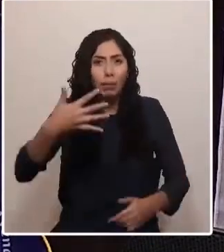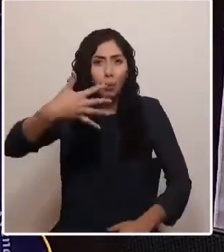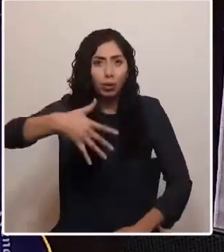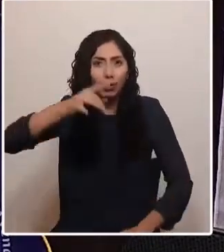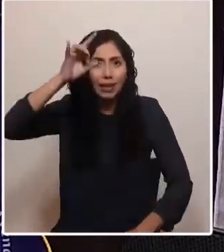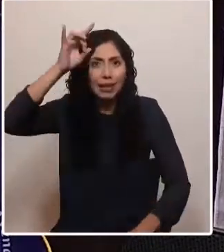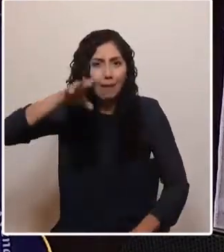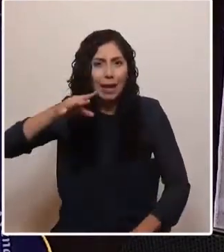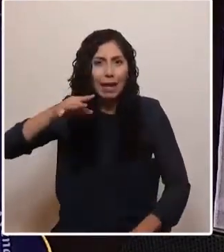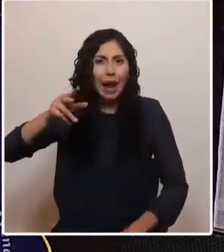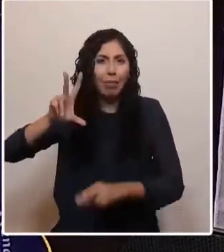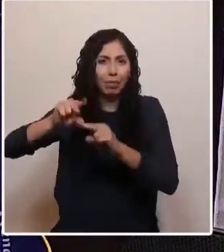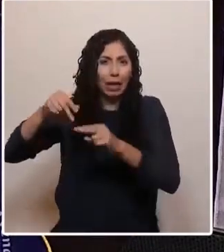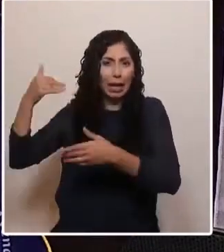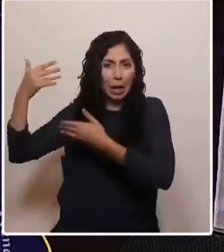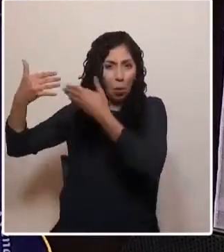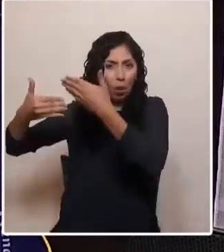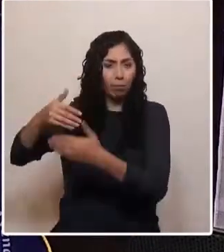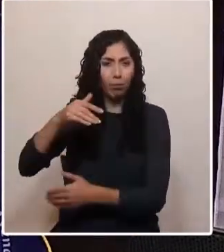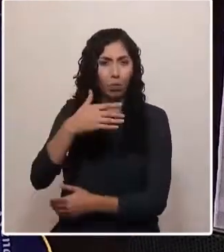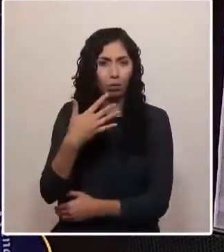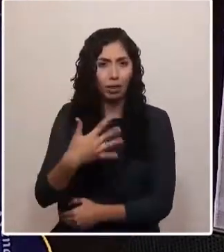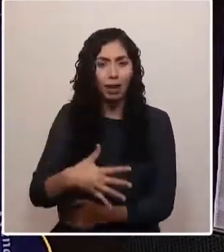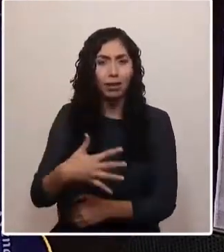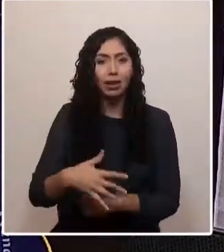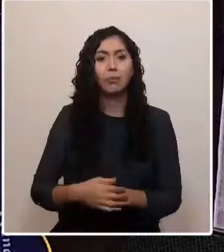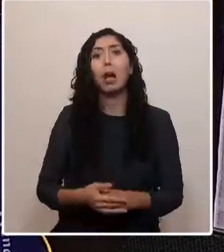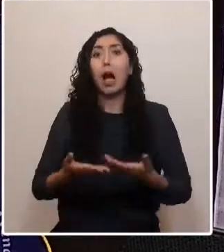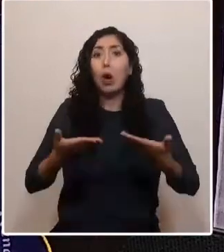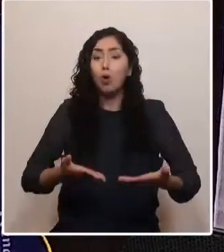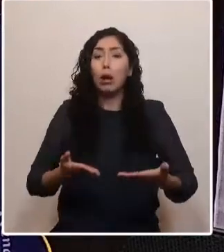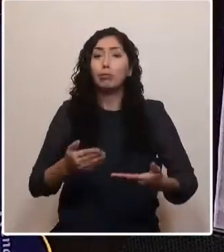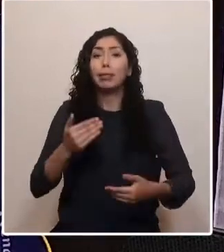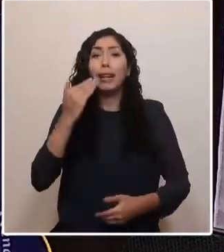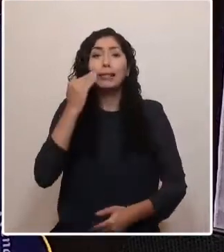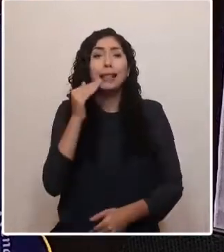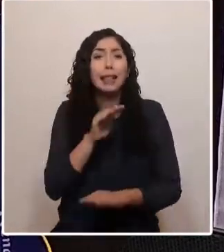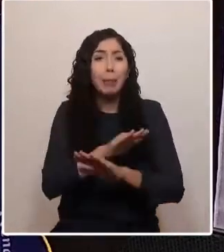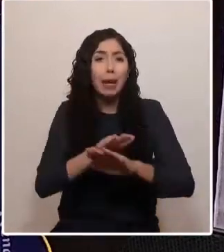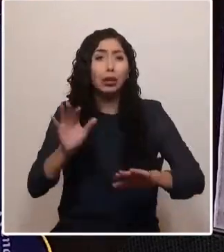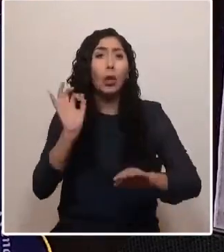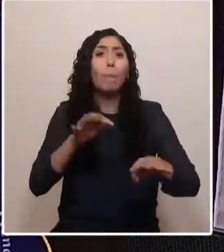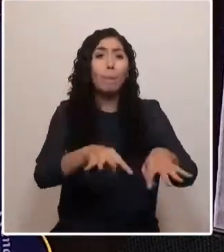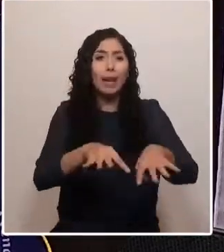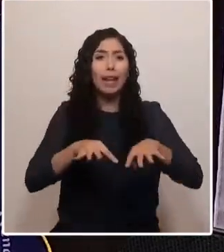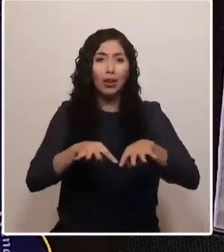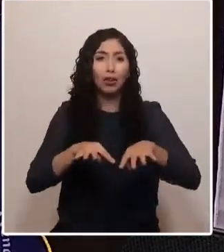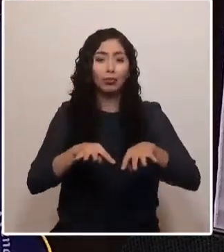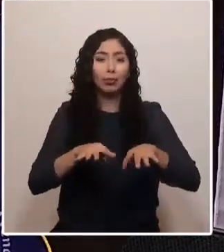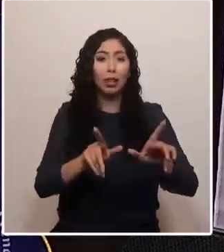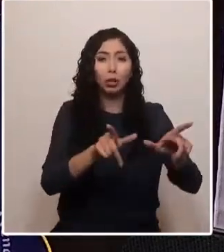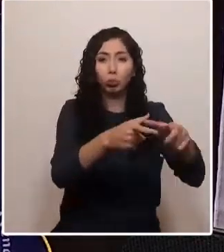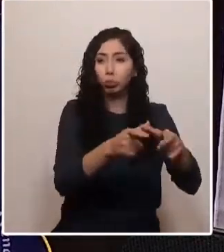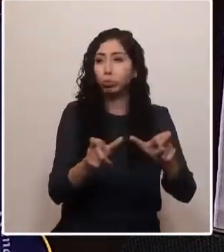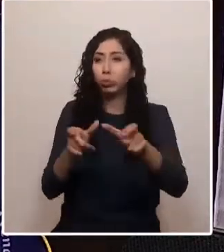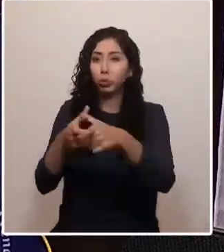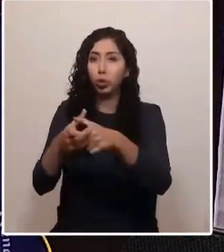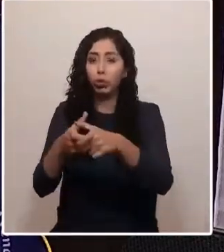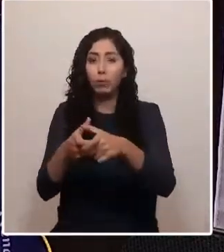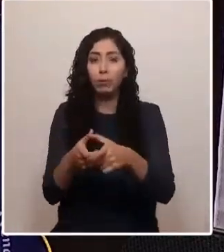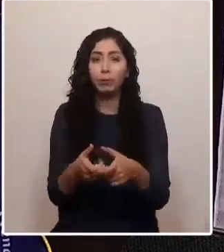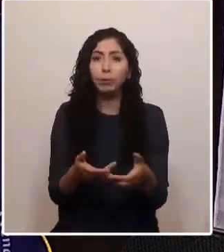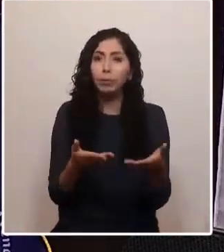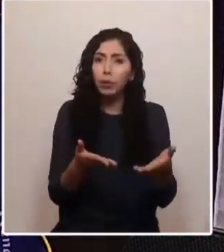clave. Estamos llegando a los plenos finales de las comisiones y vemos cómo estas materias pueden ser además pivotes o hilos conductores que